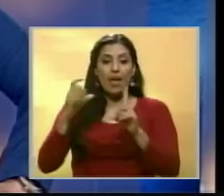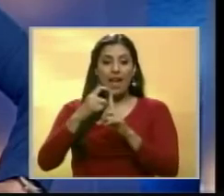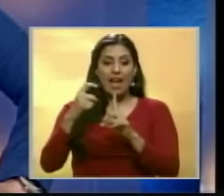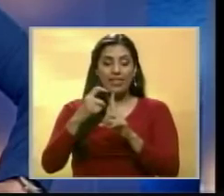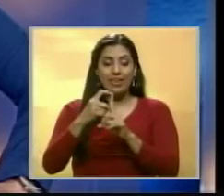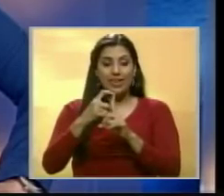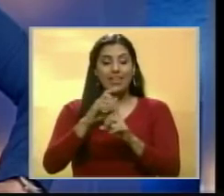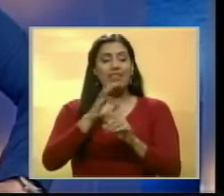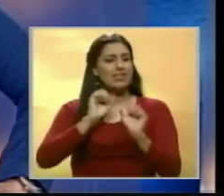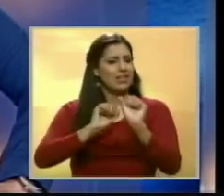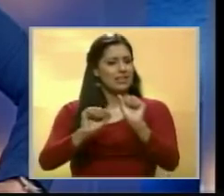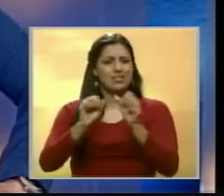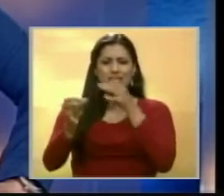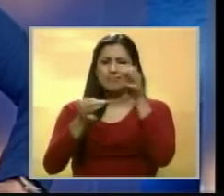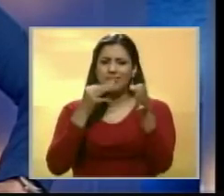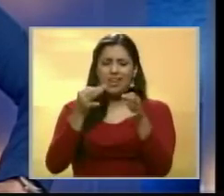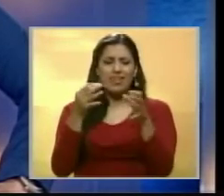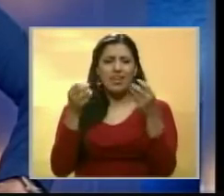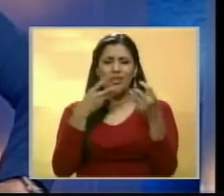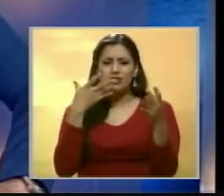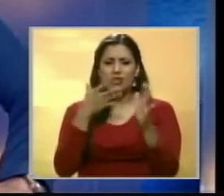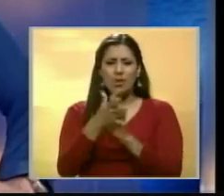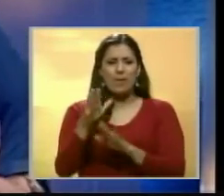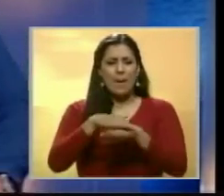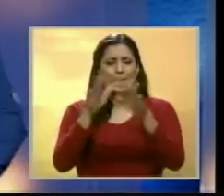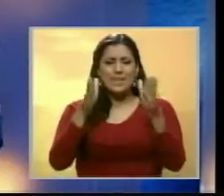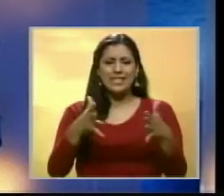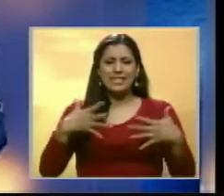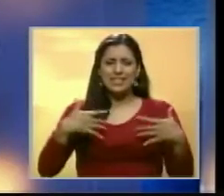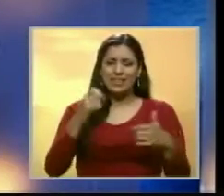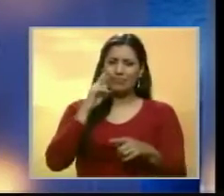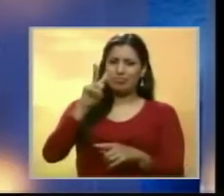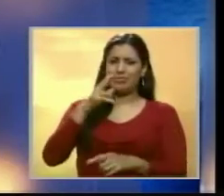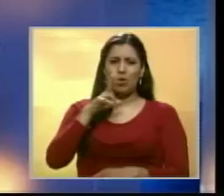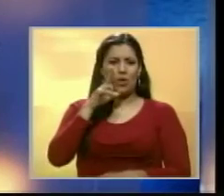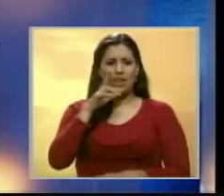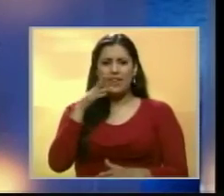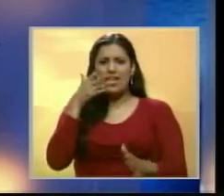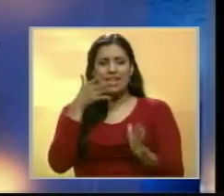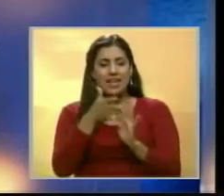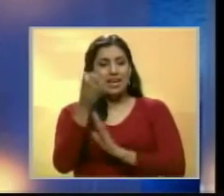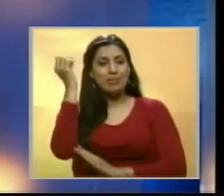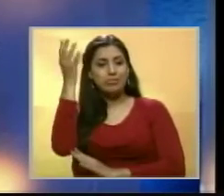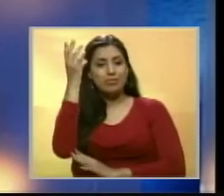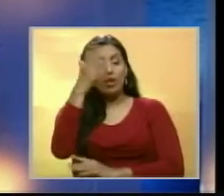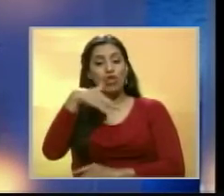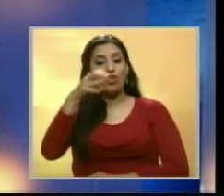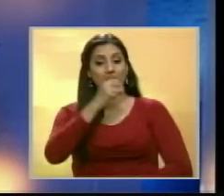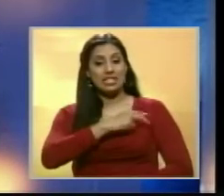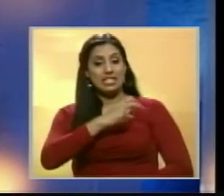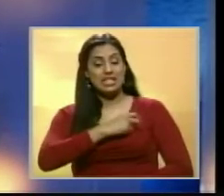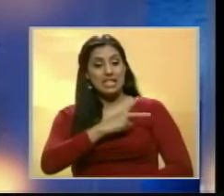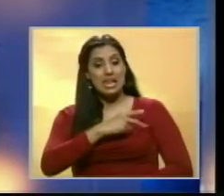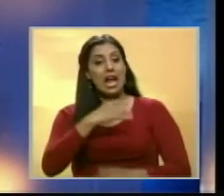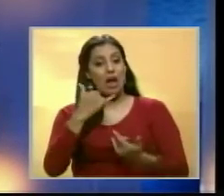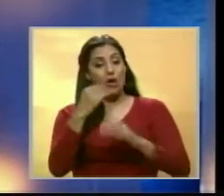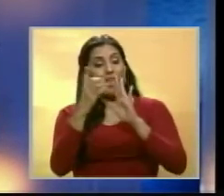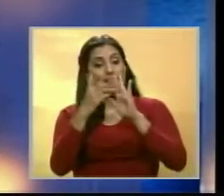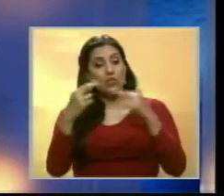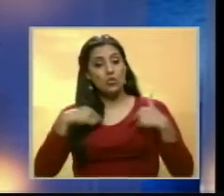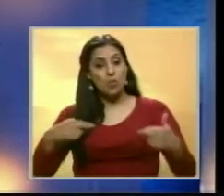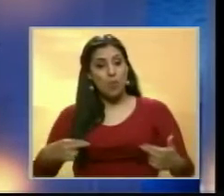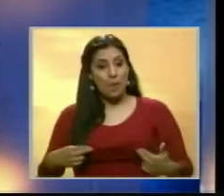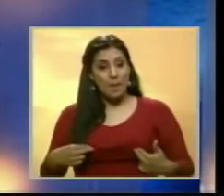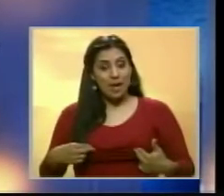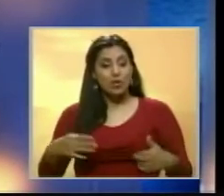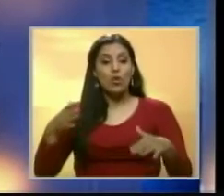Eduardo Martínez, rechazó las declaraciones ofrecidas por la ministra de Salud, Luisana Melo, en la audiencia dada en Chile a la Corte Interamericana de Derechos